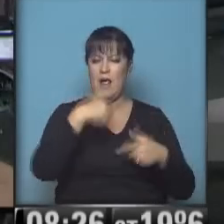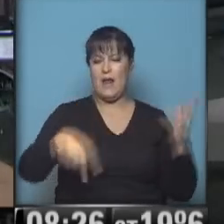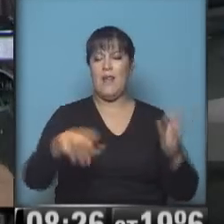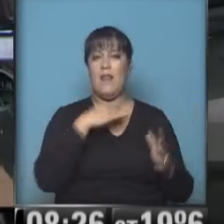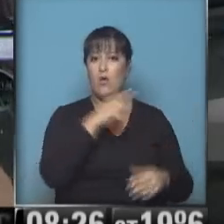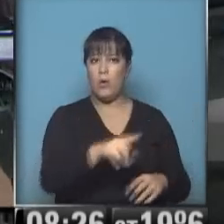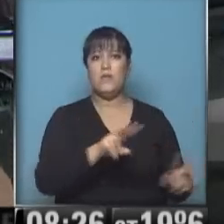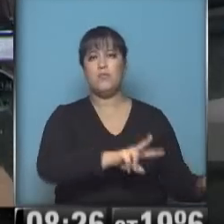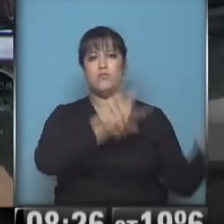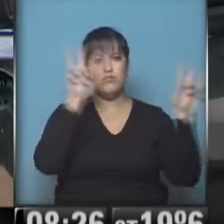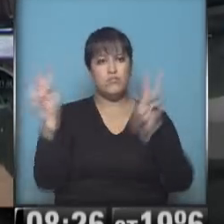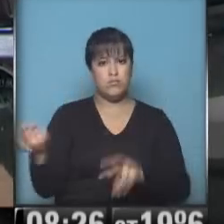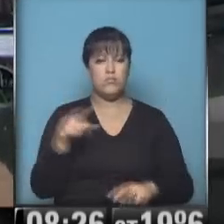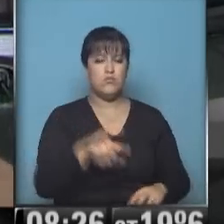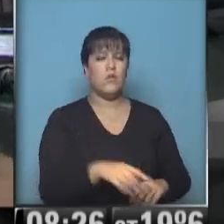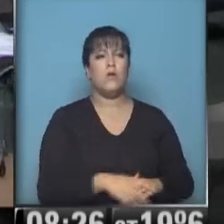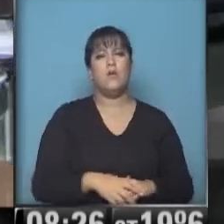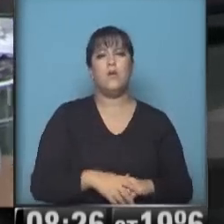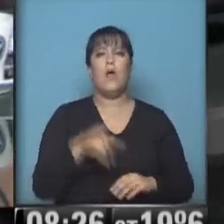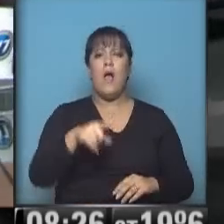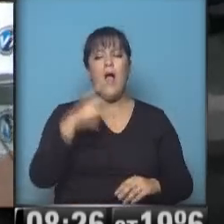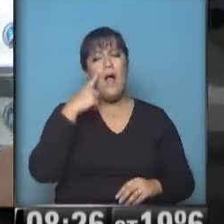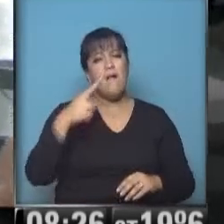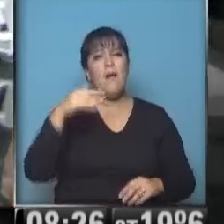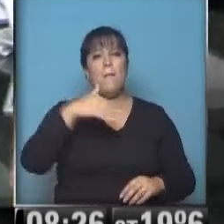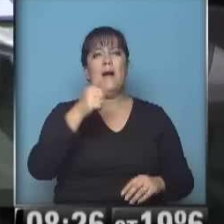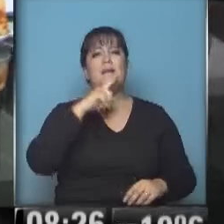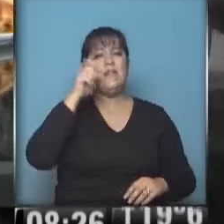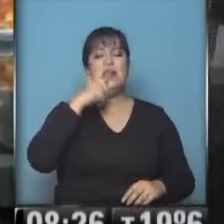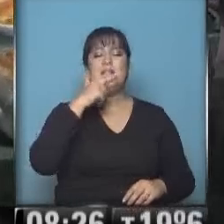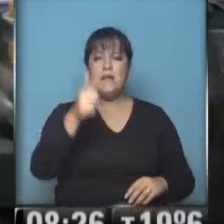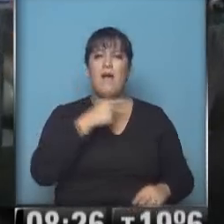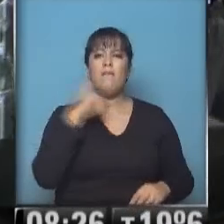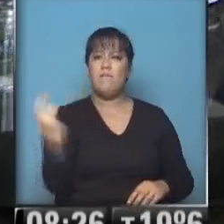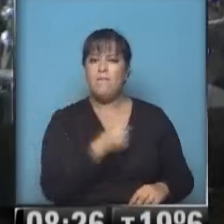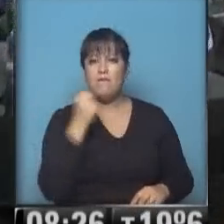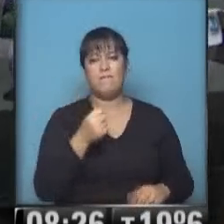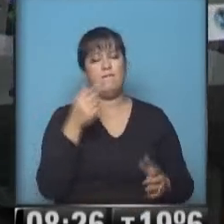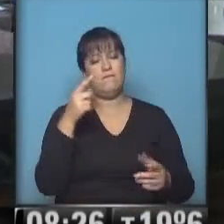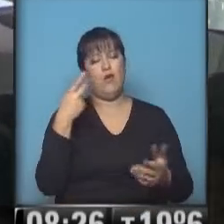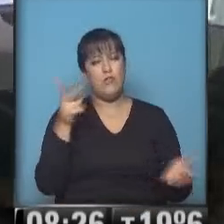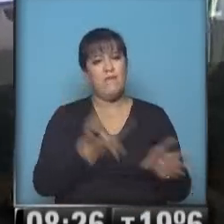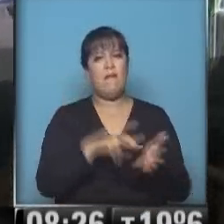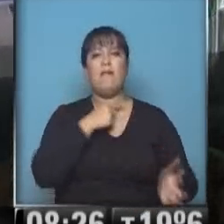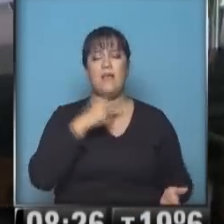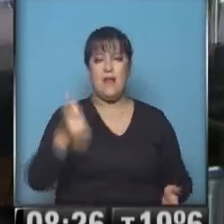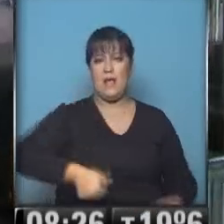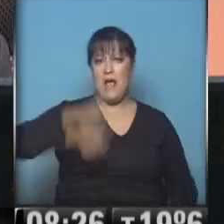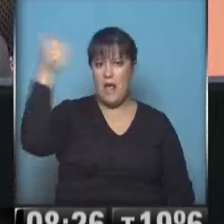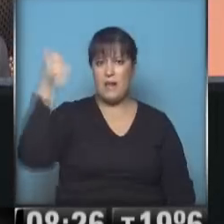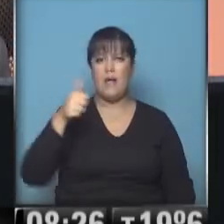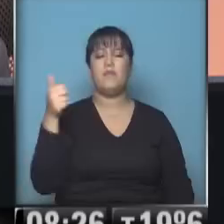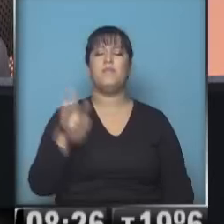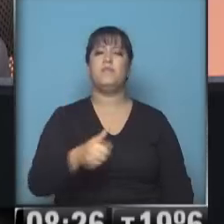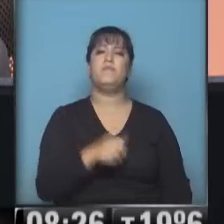Vamos a cambiar de tema golpe a golpe. Lucas Matesa busca su oportunidad para pelear nuevamente por el título. Sí, quiere ir, es el objetivo de él, para que Dani García